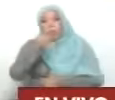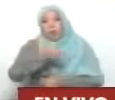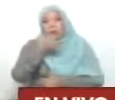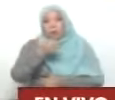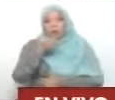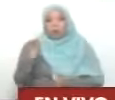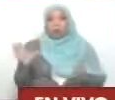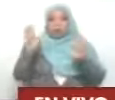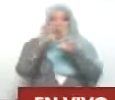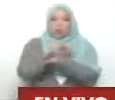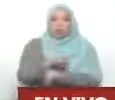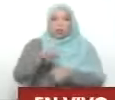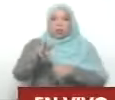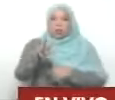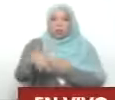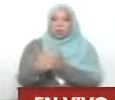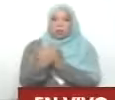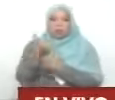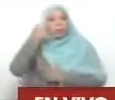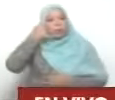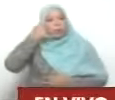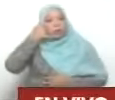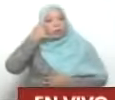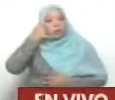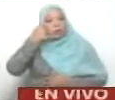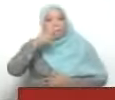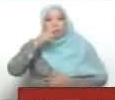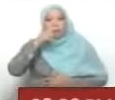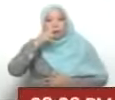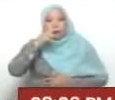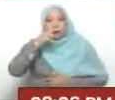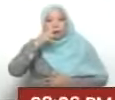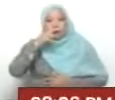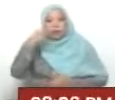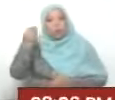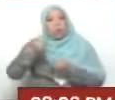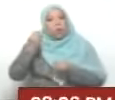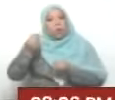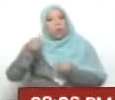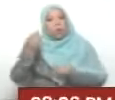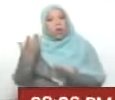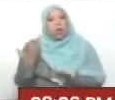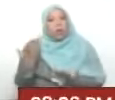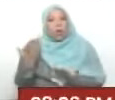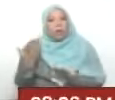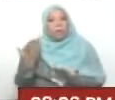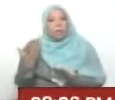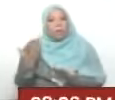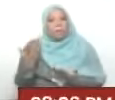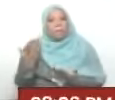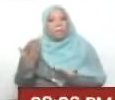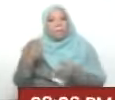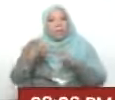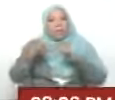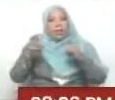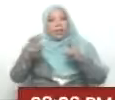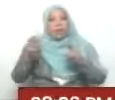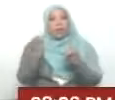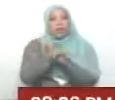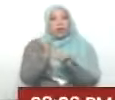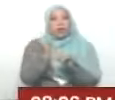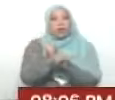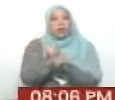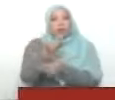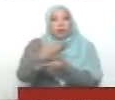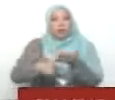noche y a las 3 de la mañana y me decía, Nicolás, a Héctor, ¿tú te acuerdas? ¿Qué pasó con el tema tal? Y yo le